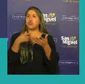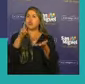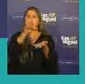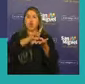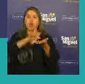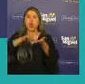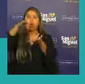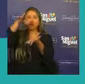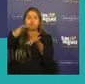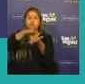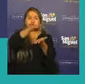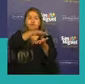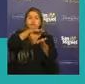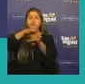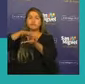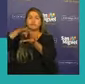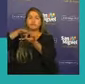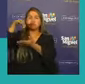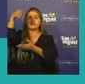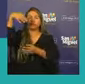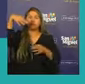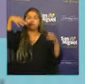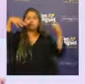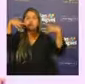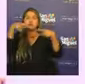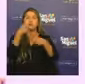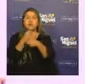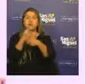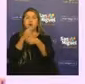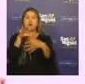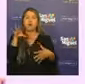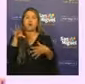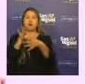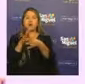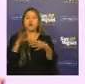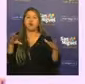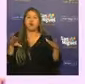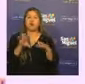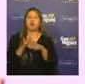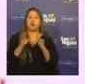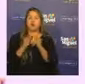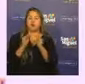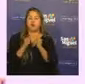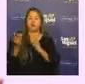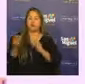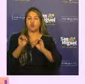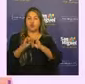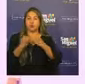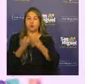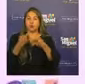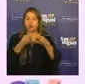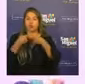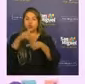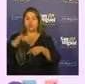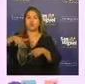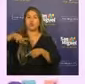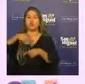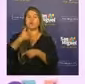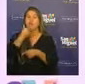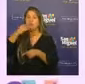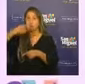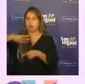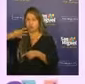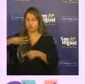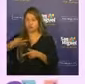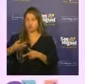luminarias fue un trabajo en conjunto con las juntas de vecinos, con las organizaciones sociales y con el municipio. Y